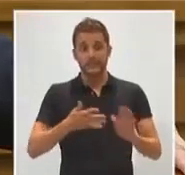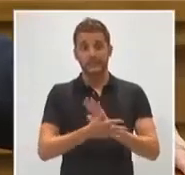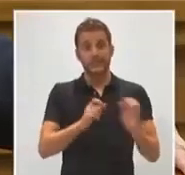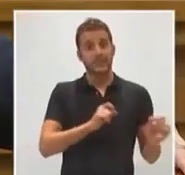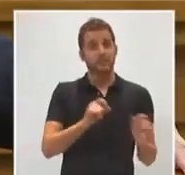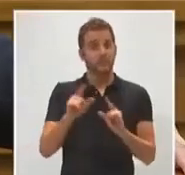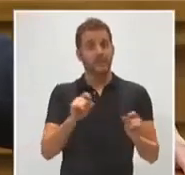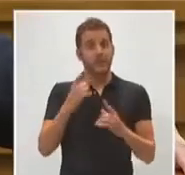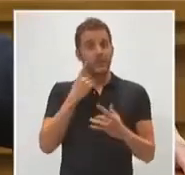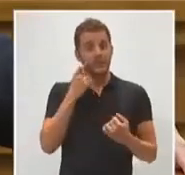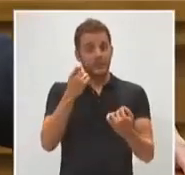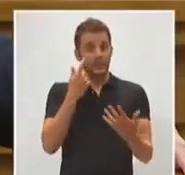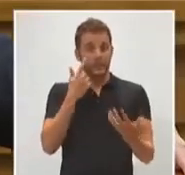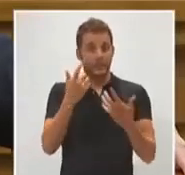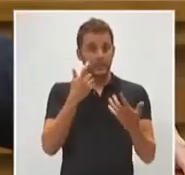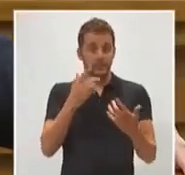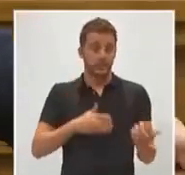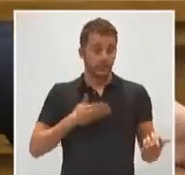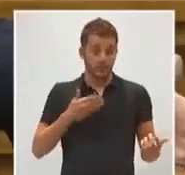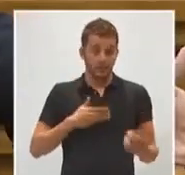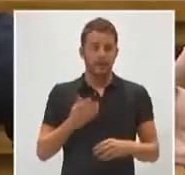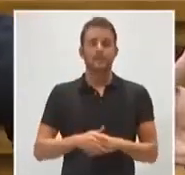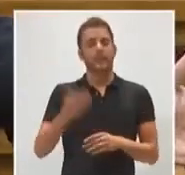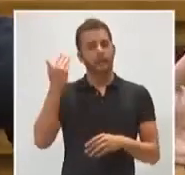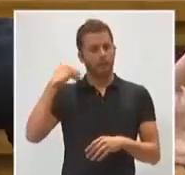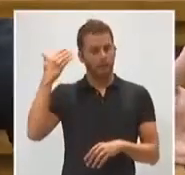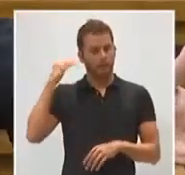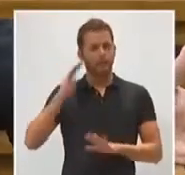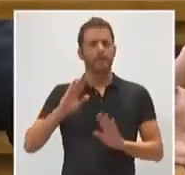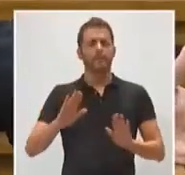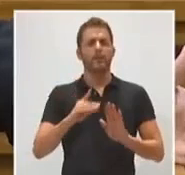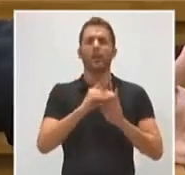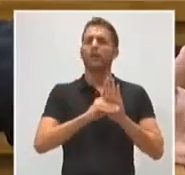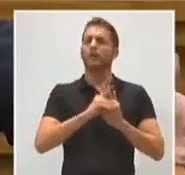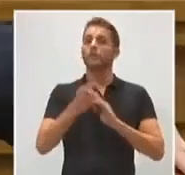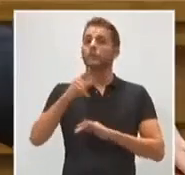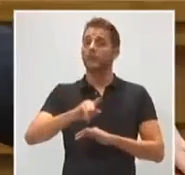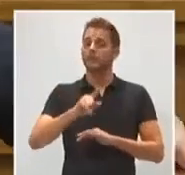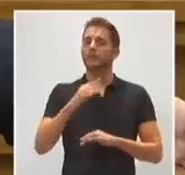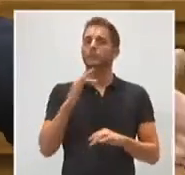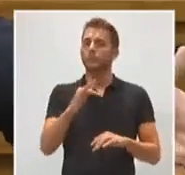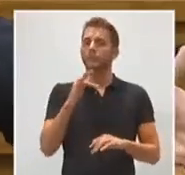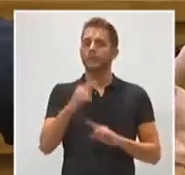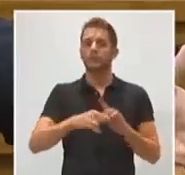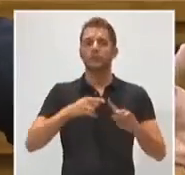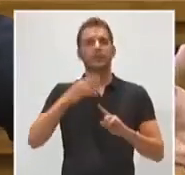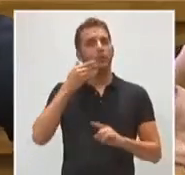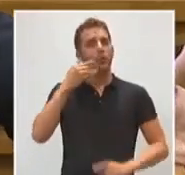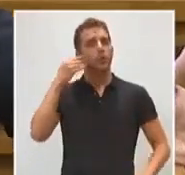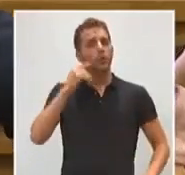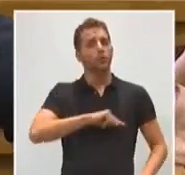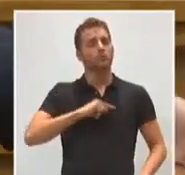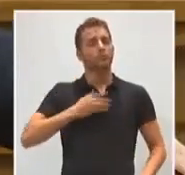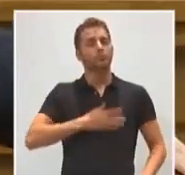muy palpable y muy y muy lamentable pero bueno tenemos también muchos datos que nos tienen que invitar al orgullo la satisfacción colectiva